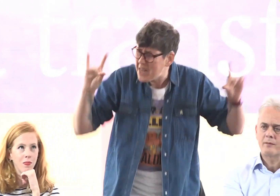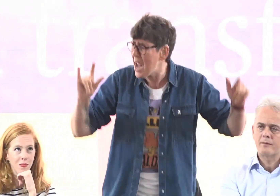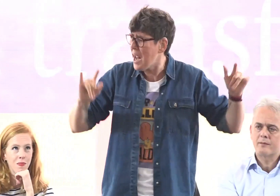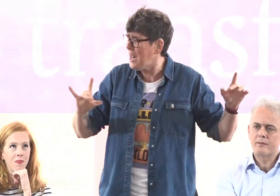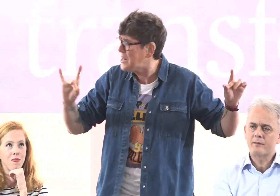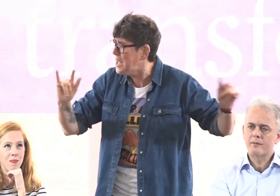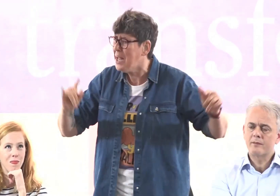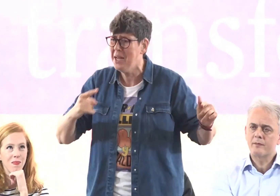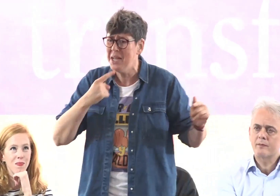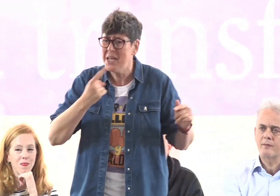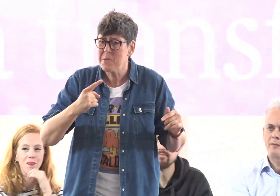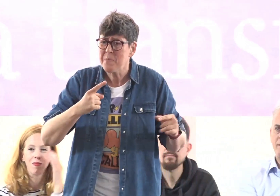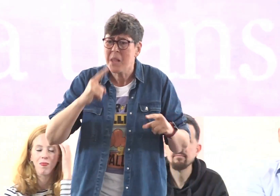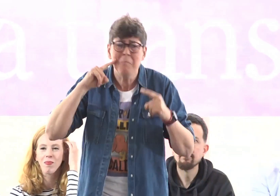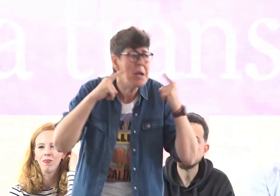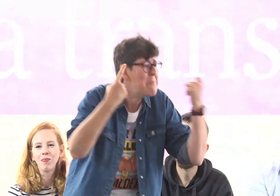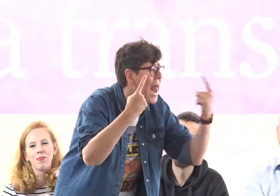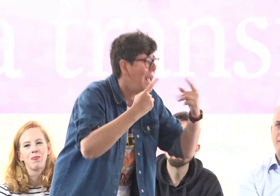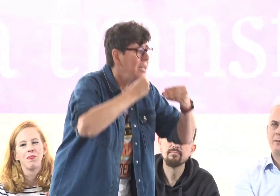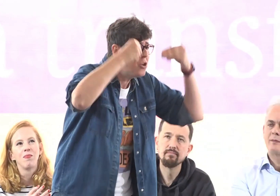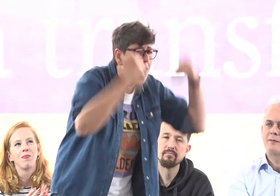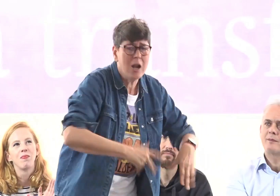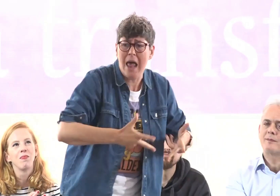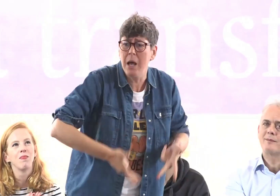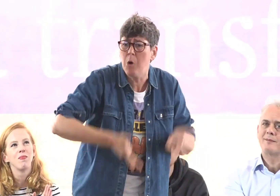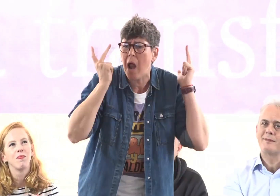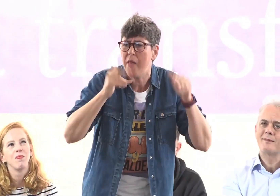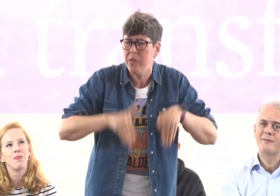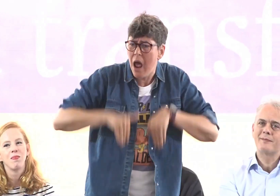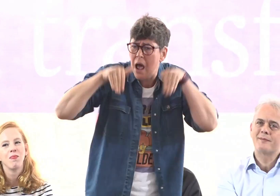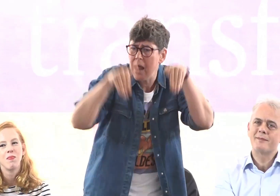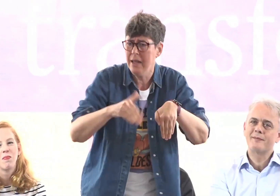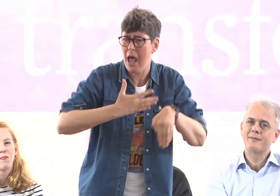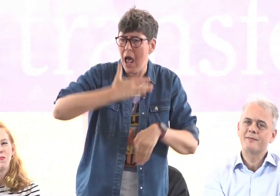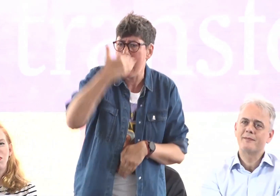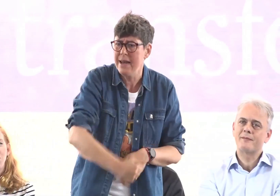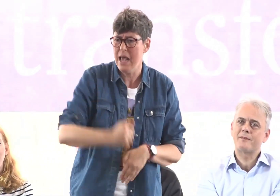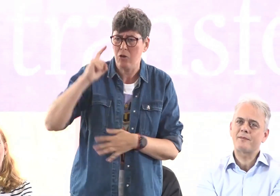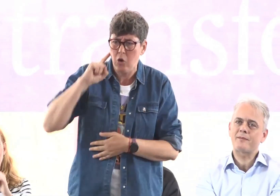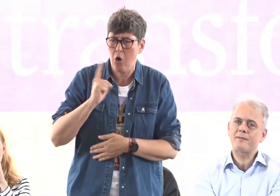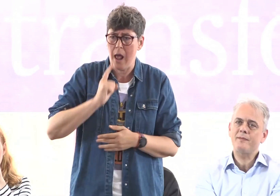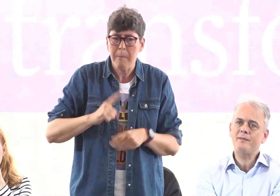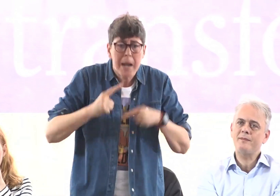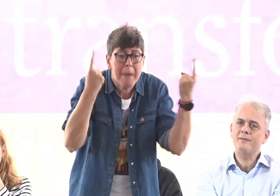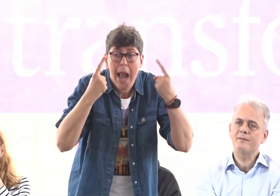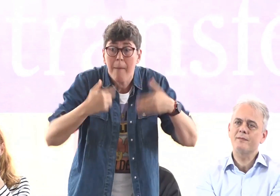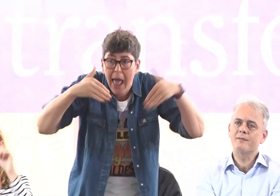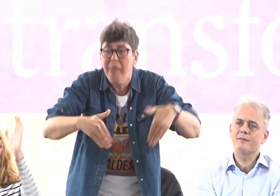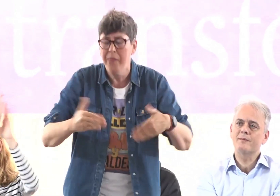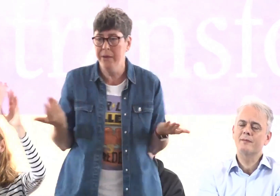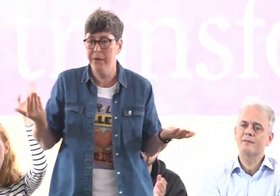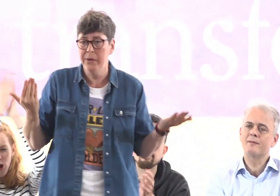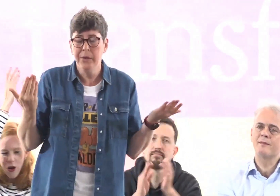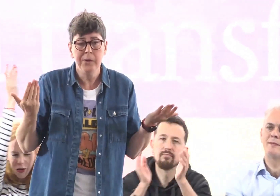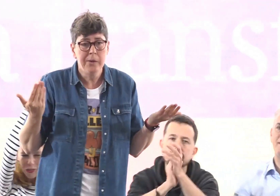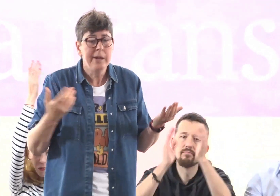Gracias. Tengo que decir que soy sorda, debo decirlo. Soy la primera en la historia de democracia,